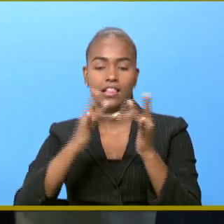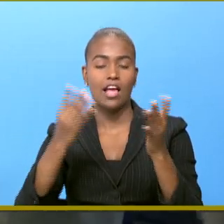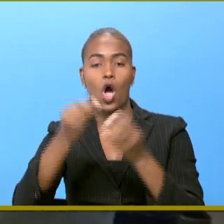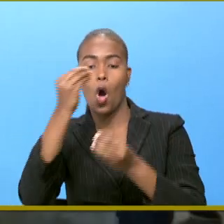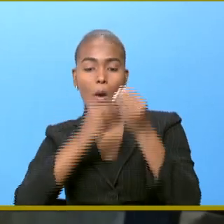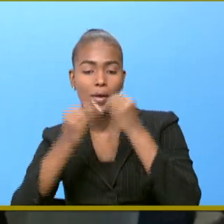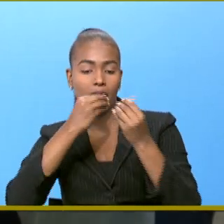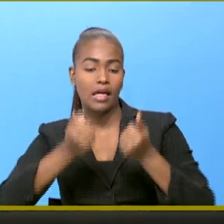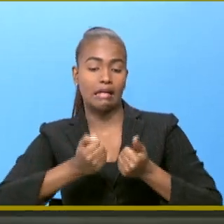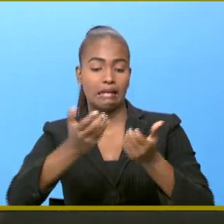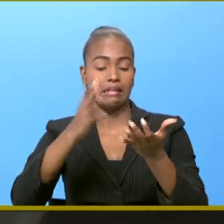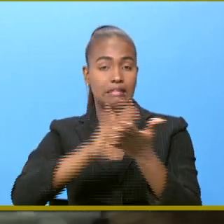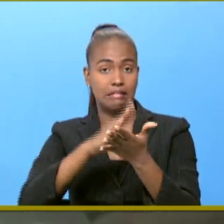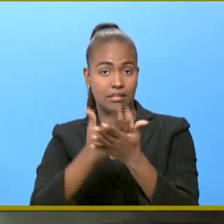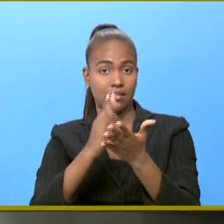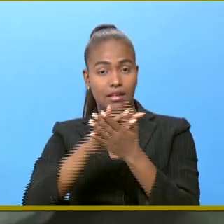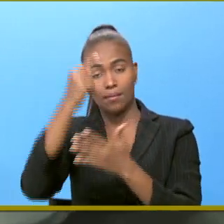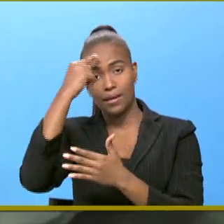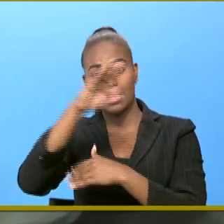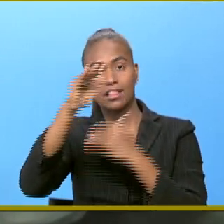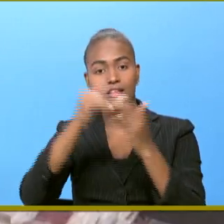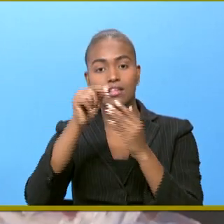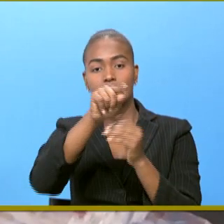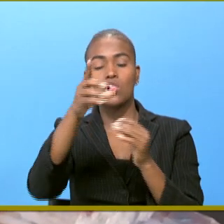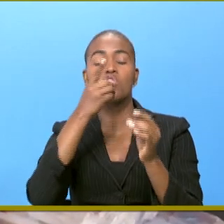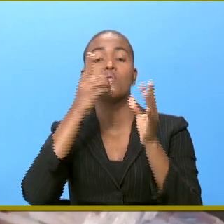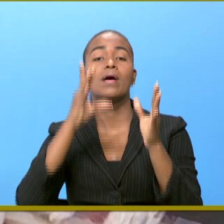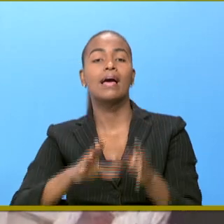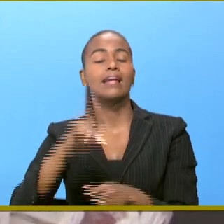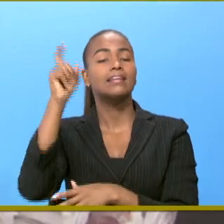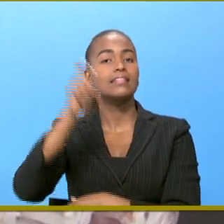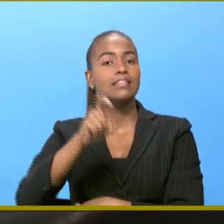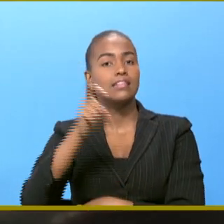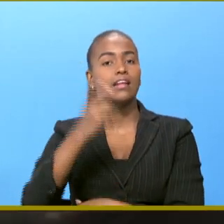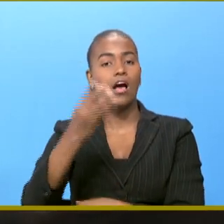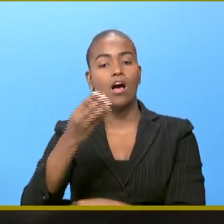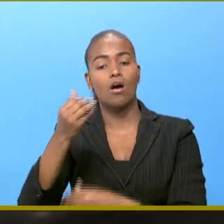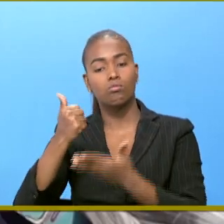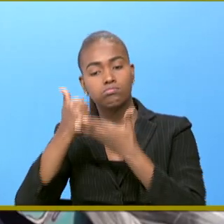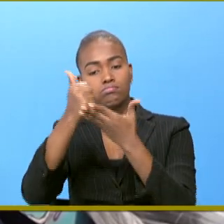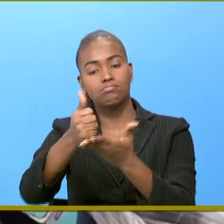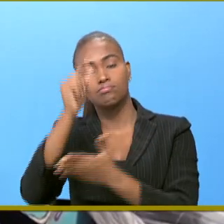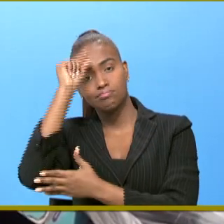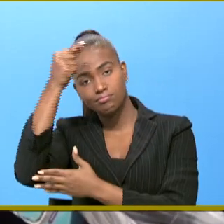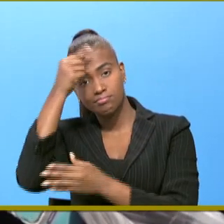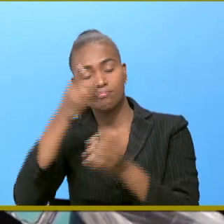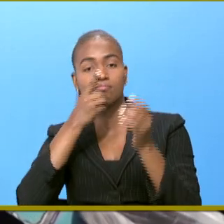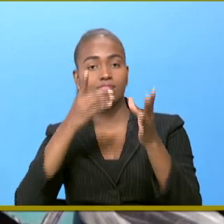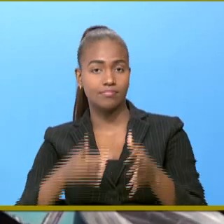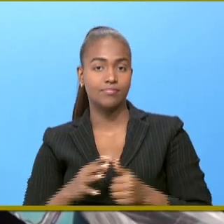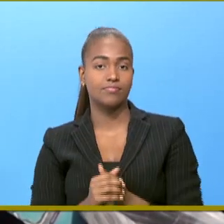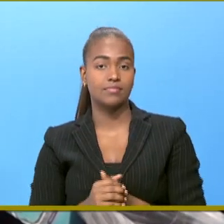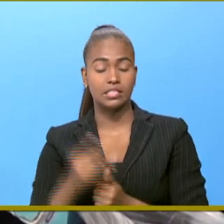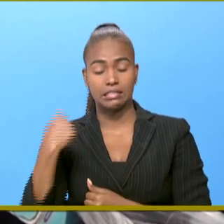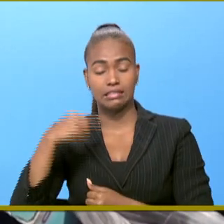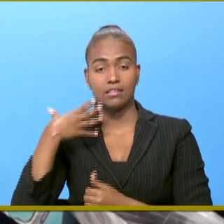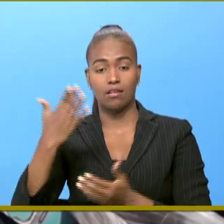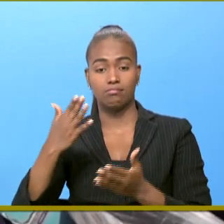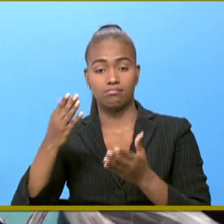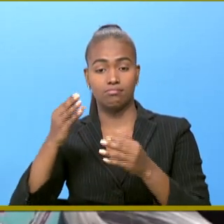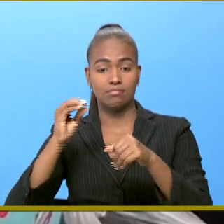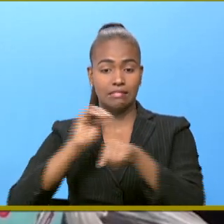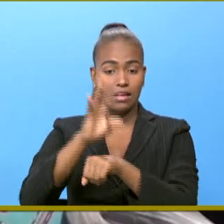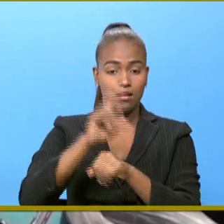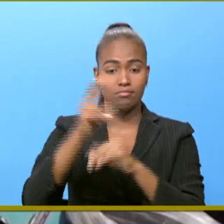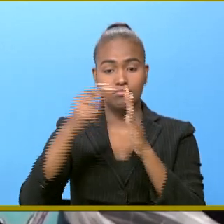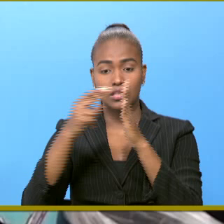servicio de comida cocida para todos los dominicanos que necesiten de la mano amiga del gobierno dominicano. Hemos instruido a todos los